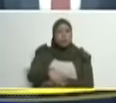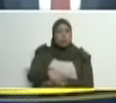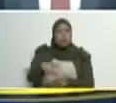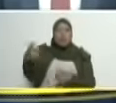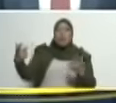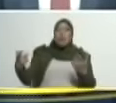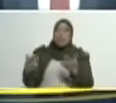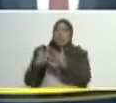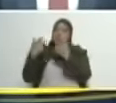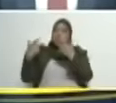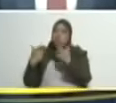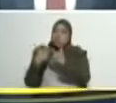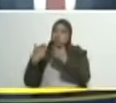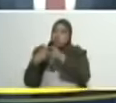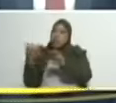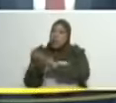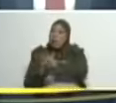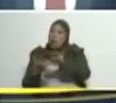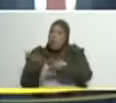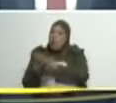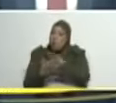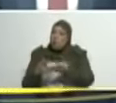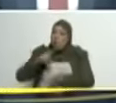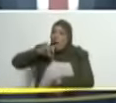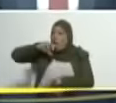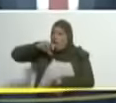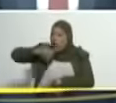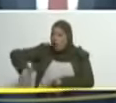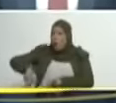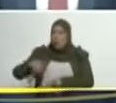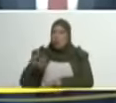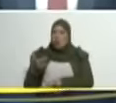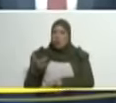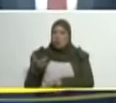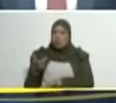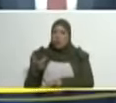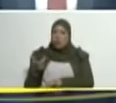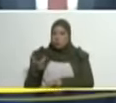guerra. O lo que están buscando es,